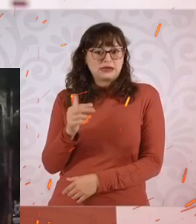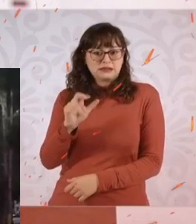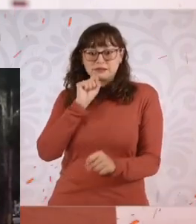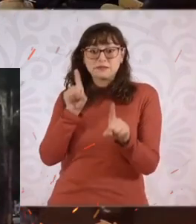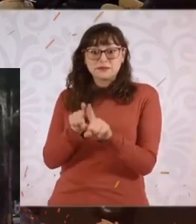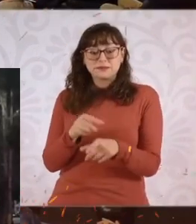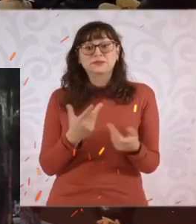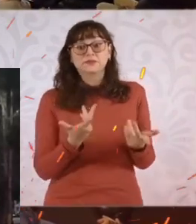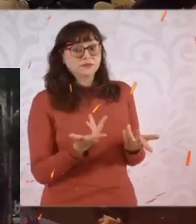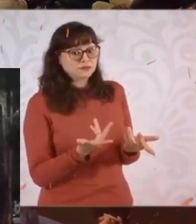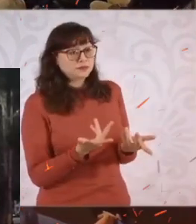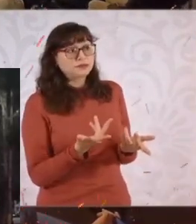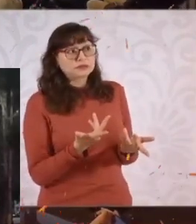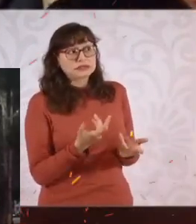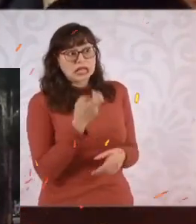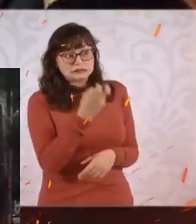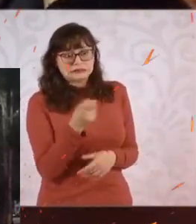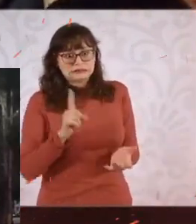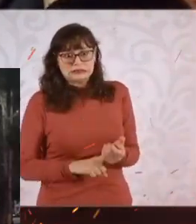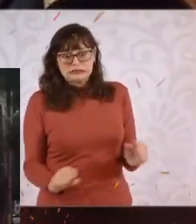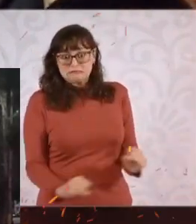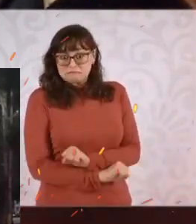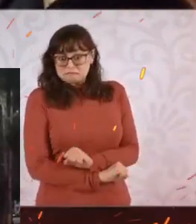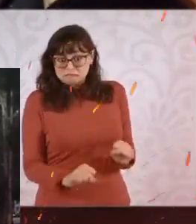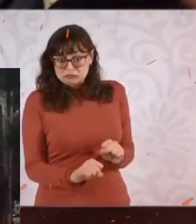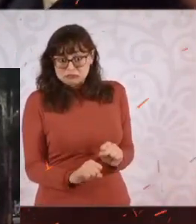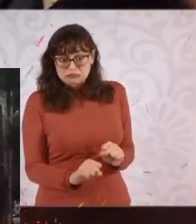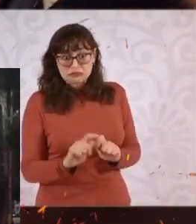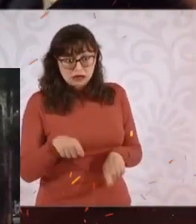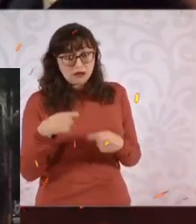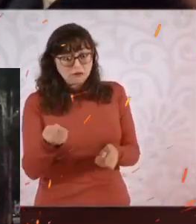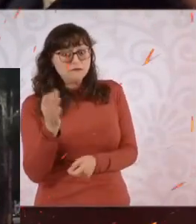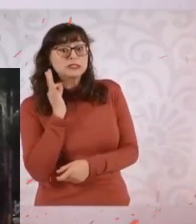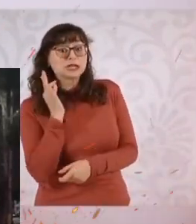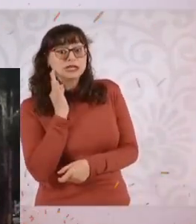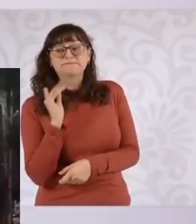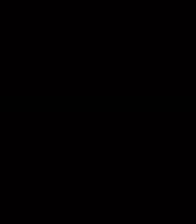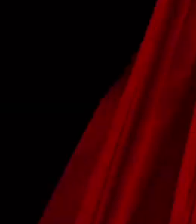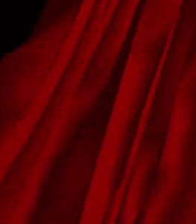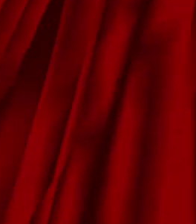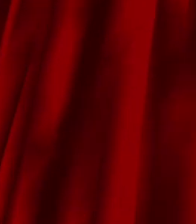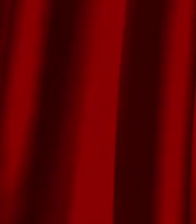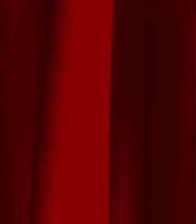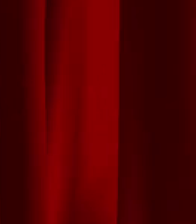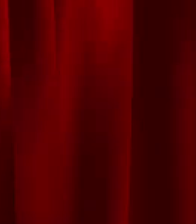república precisamente al ser uso de explosivo sería del ámbito de la fiscalía general Sí así es